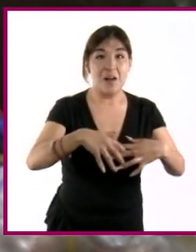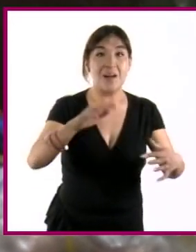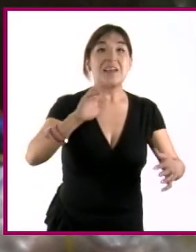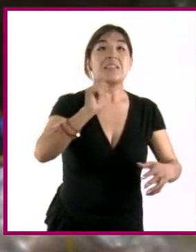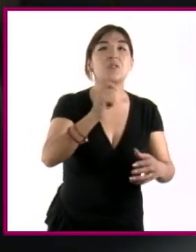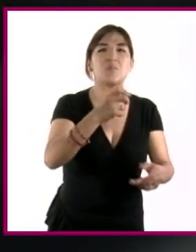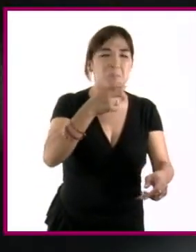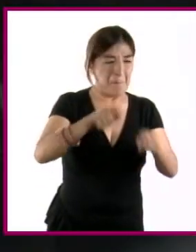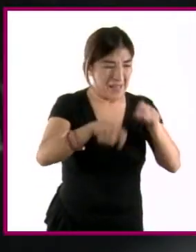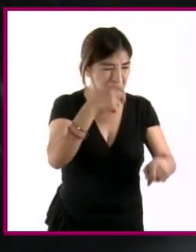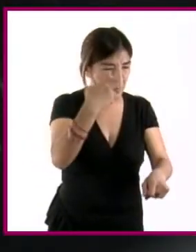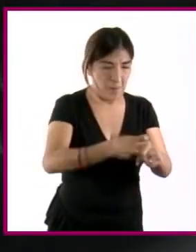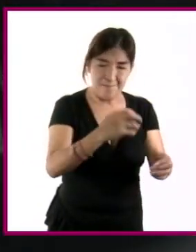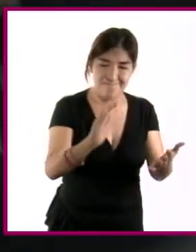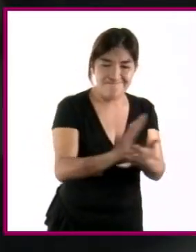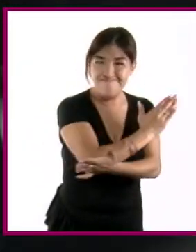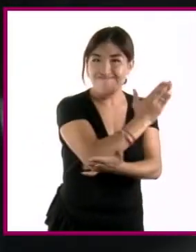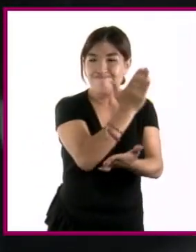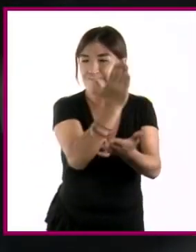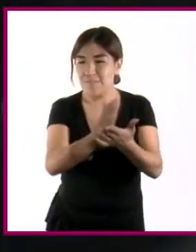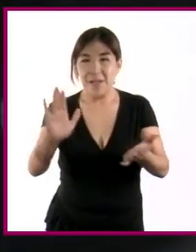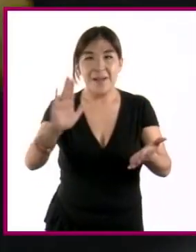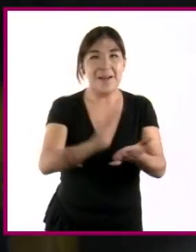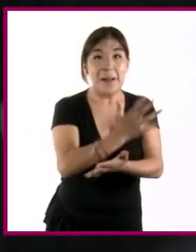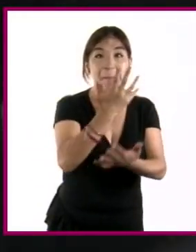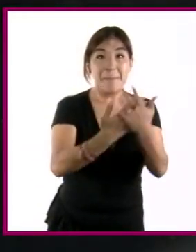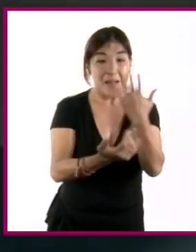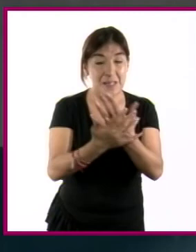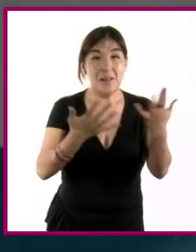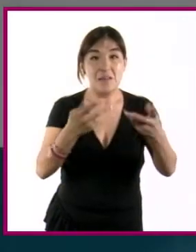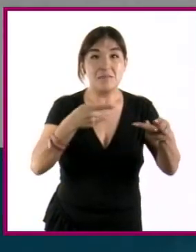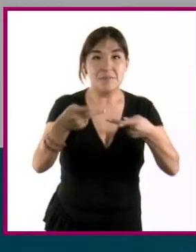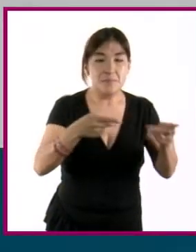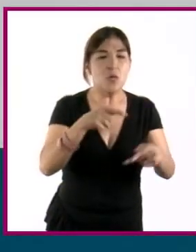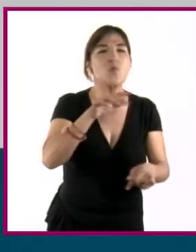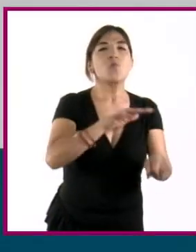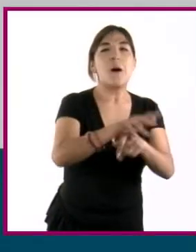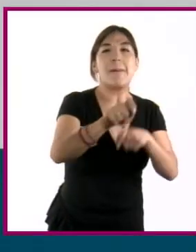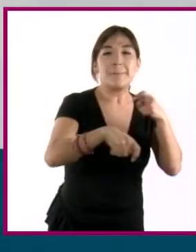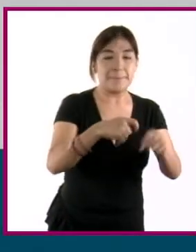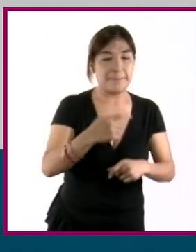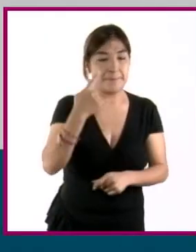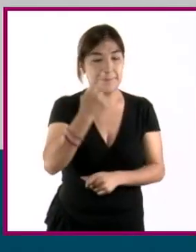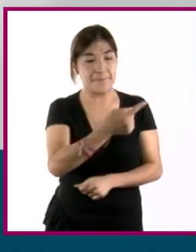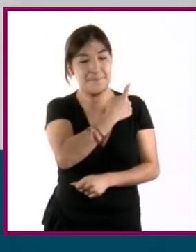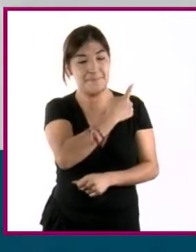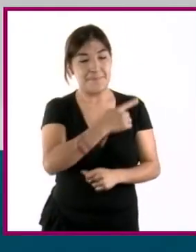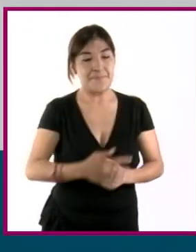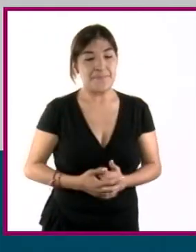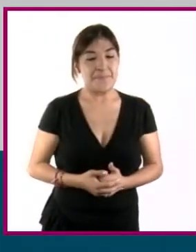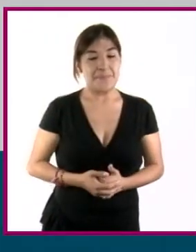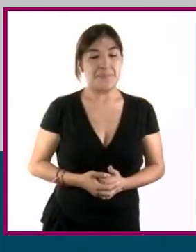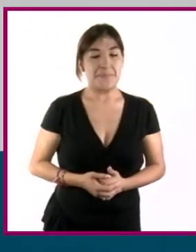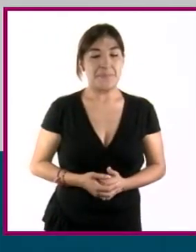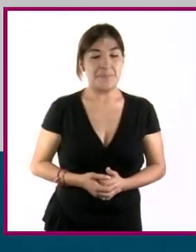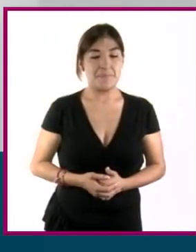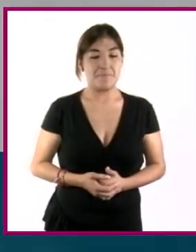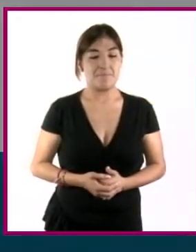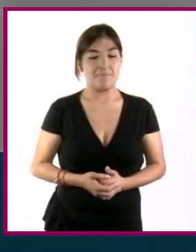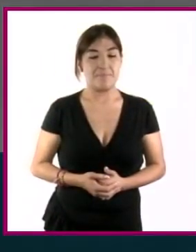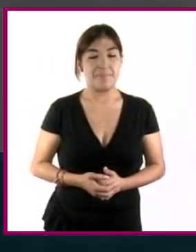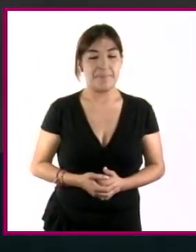manera manual. La separación se realiza atendiendo al tipo de material: PET, PEAD, PVC, entre